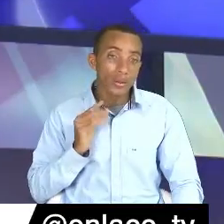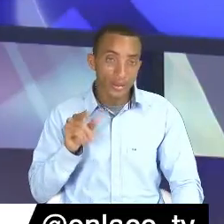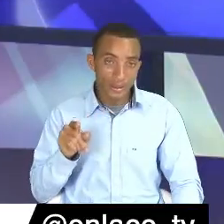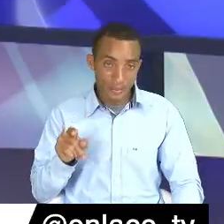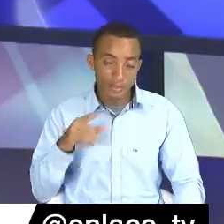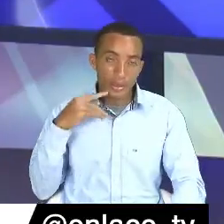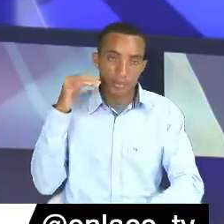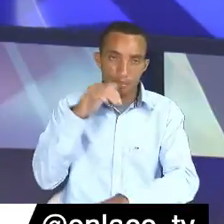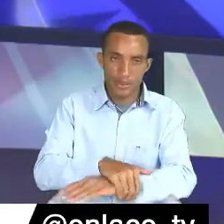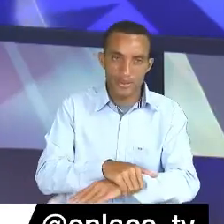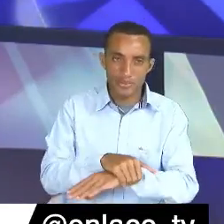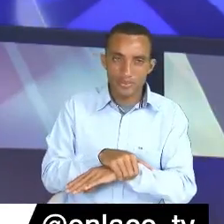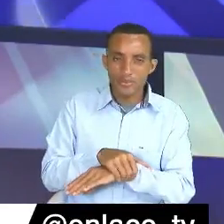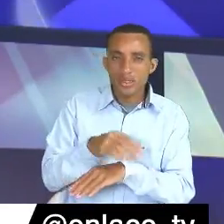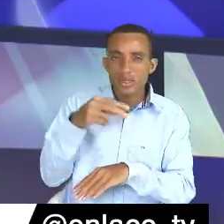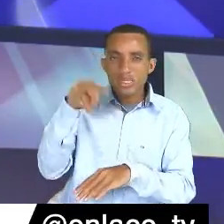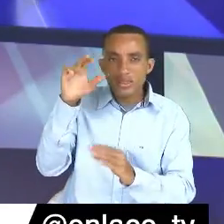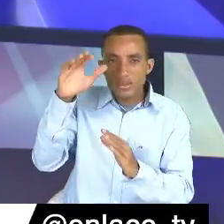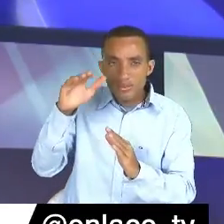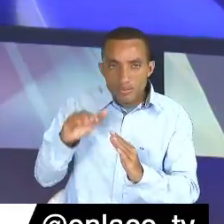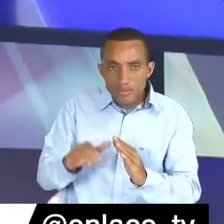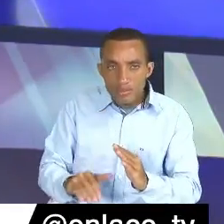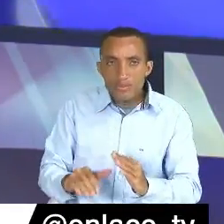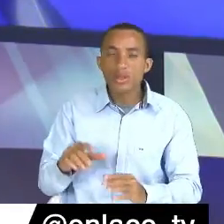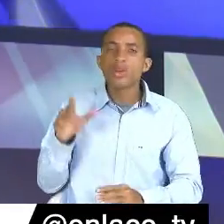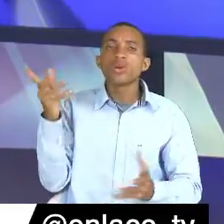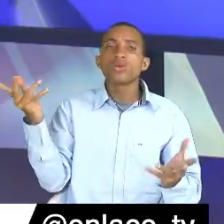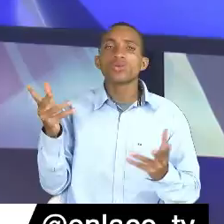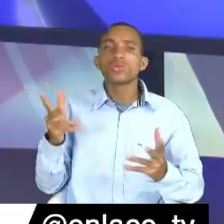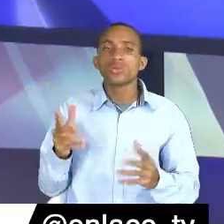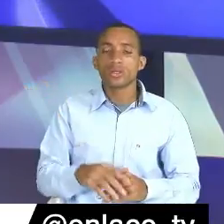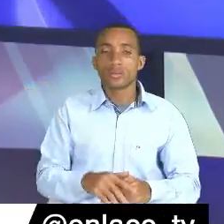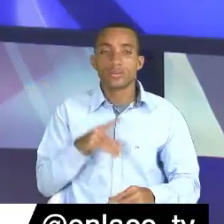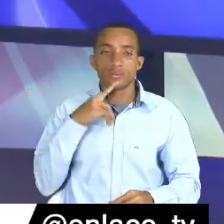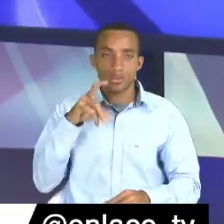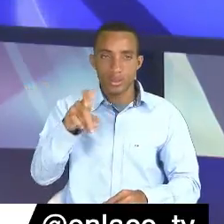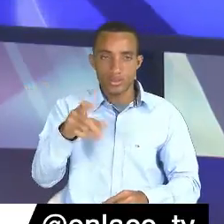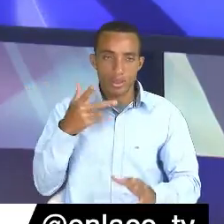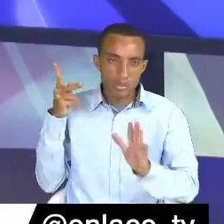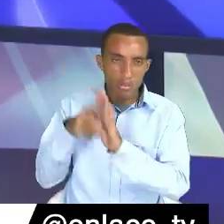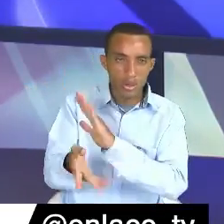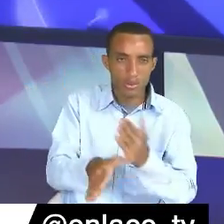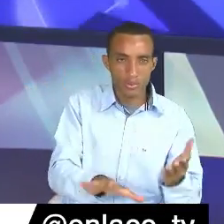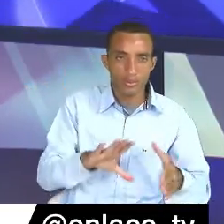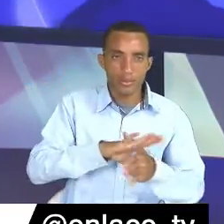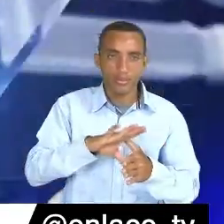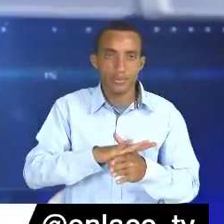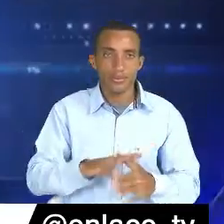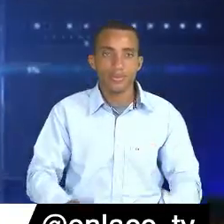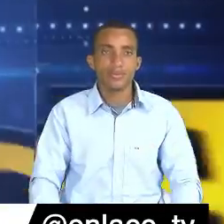ocurrió hace más de un mes en el norte de la capital de Santander. A continuación, nuestro panorama regional.